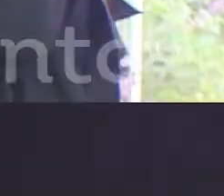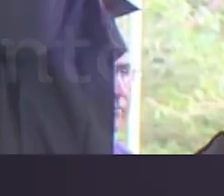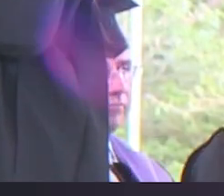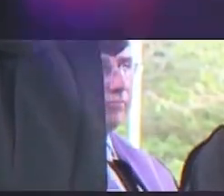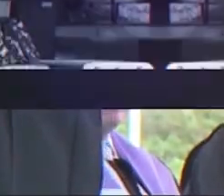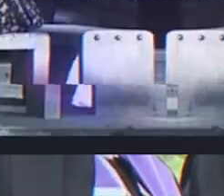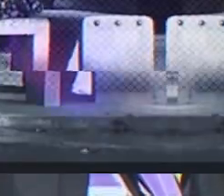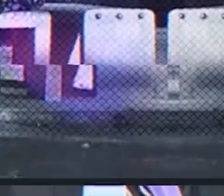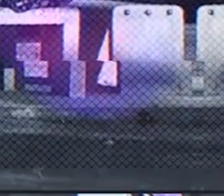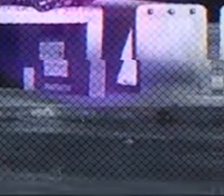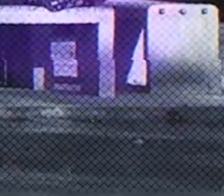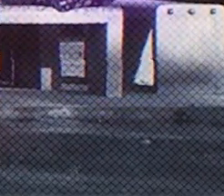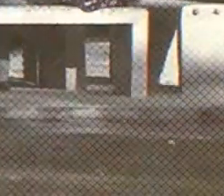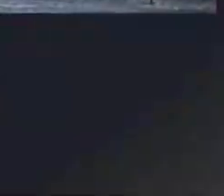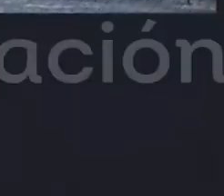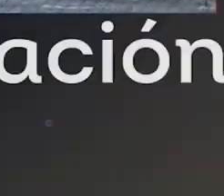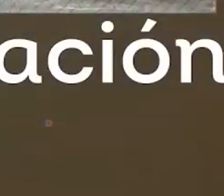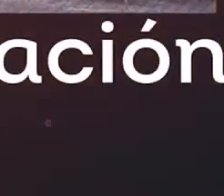emprendimiento,